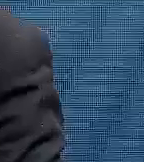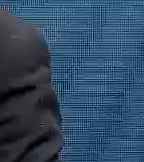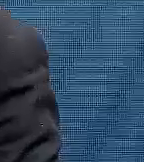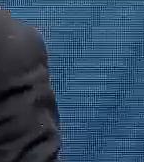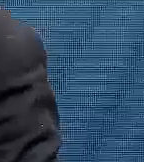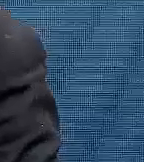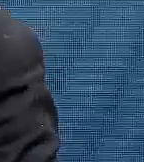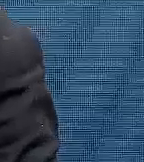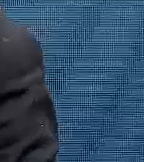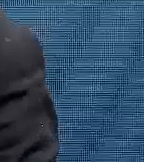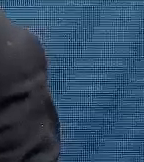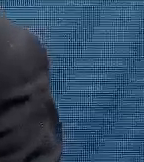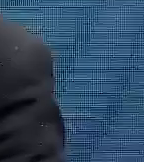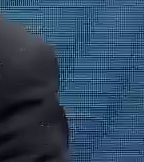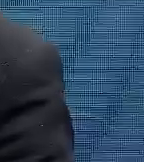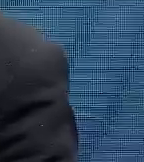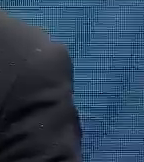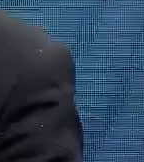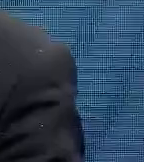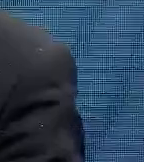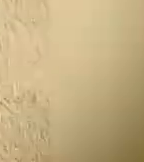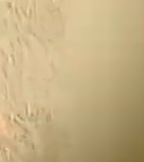fue captado por cámaras de seguridad.